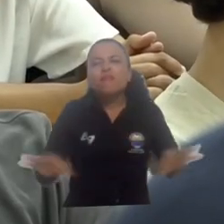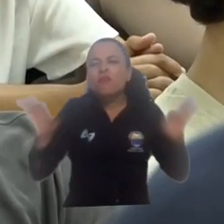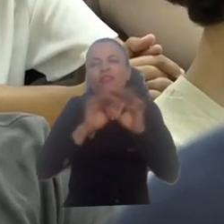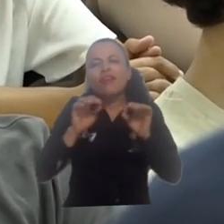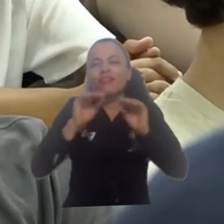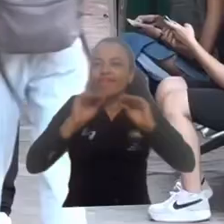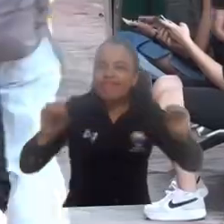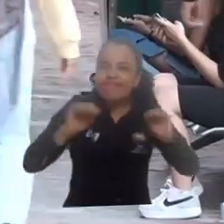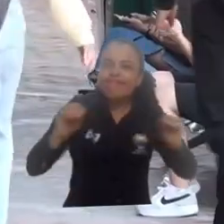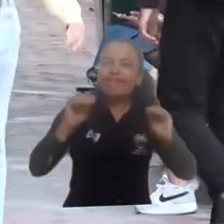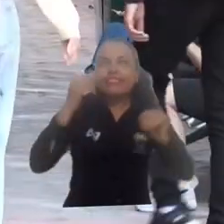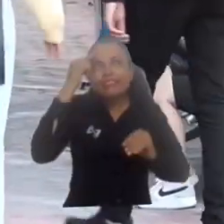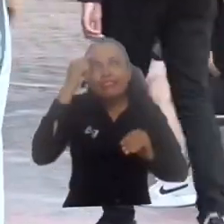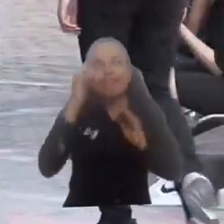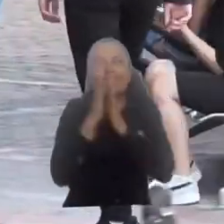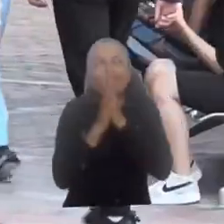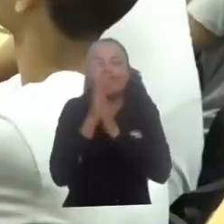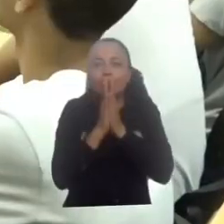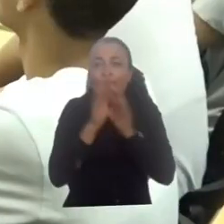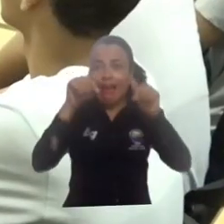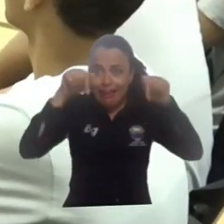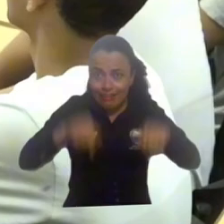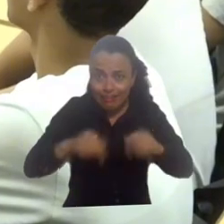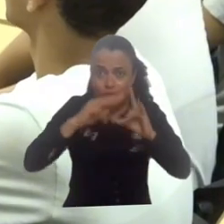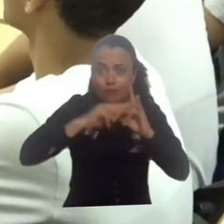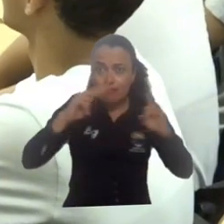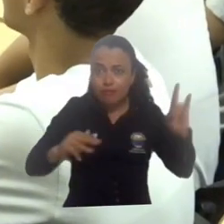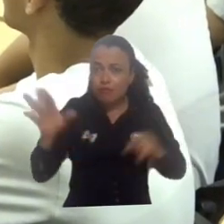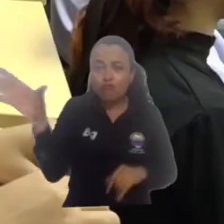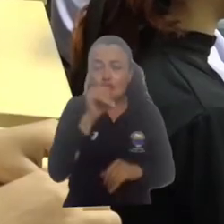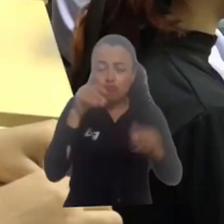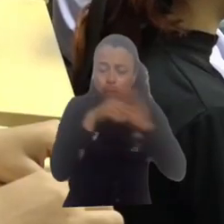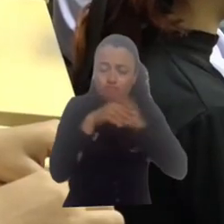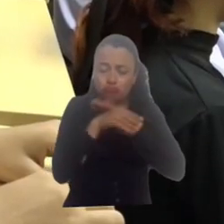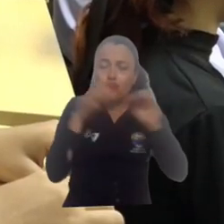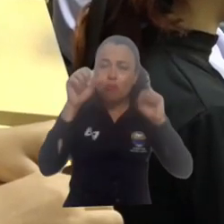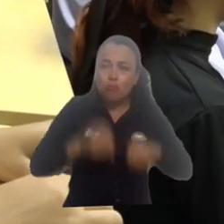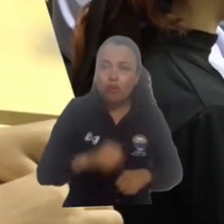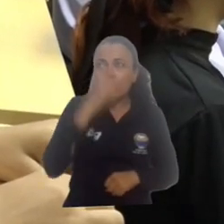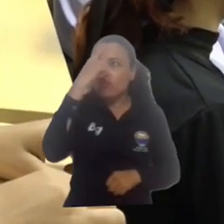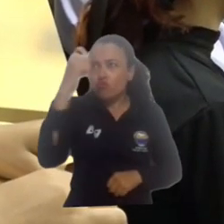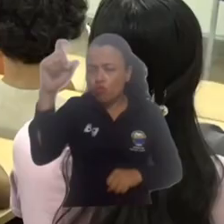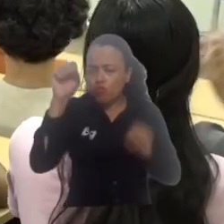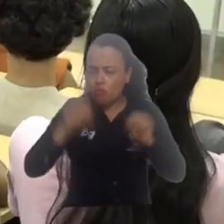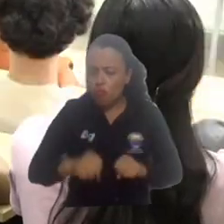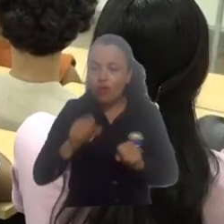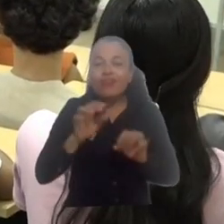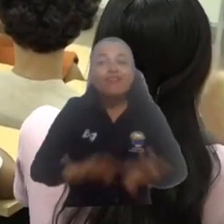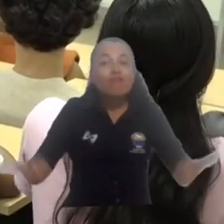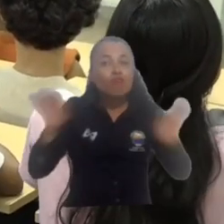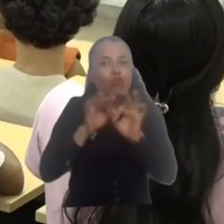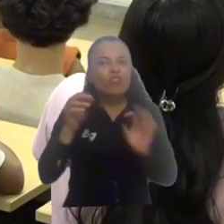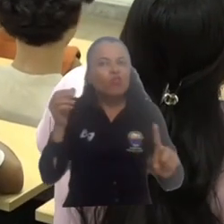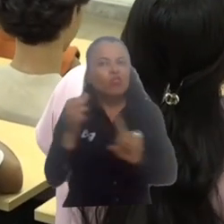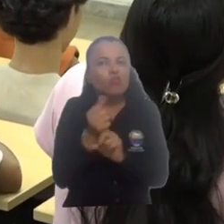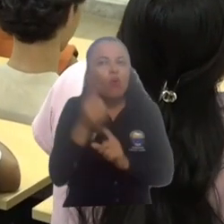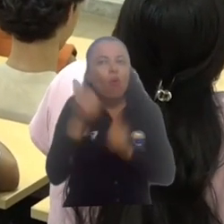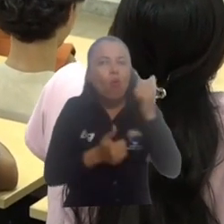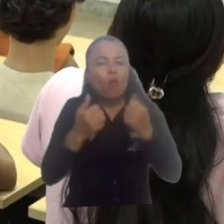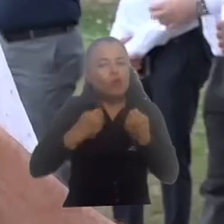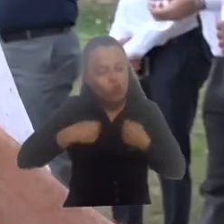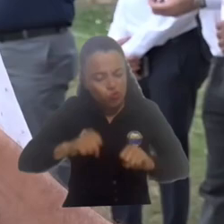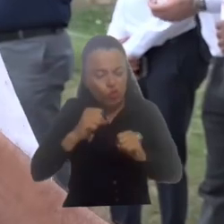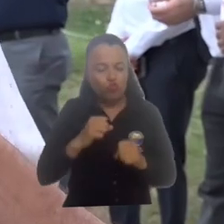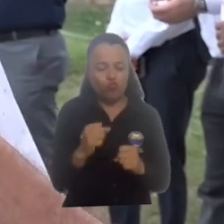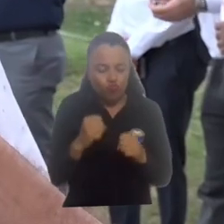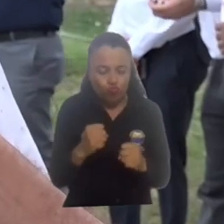sobre todo es un mensaje de esperanza de que aquí en la Universidad del Magdalena todos pueden llegar, que los sueños son posibles, lograrlos con esfuerzo, con